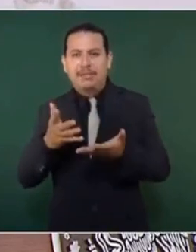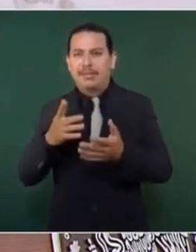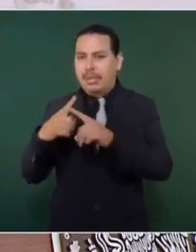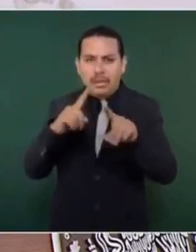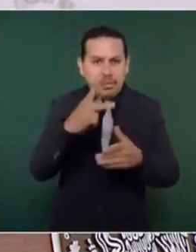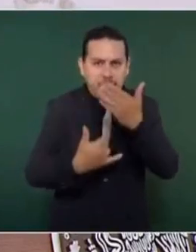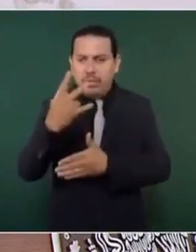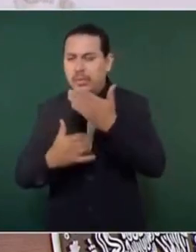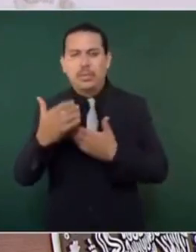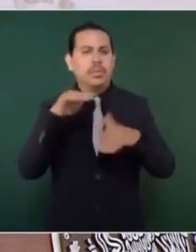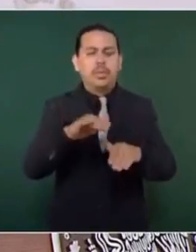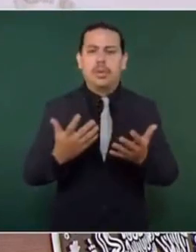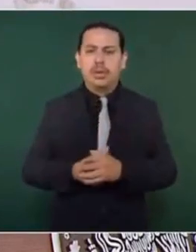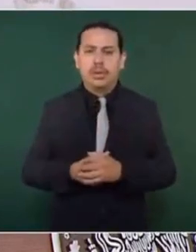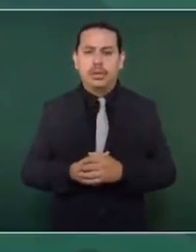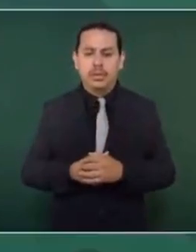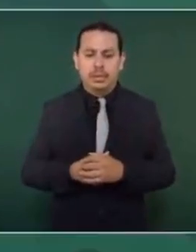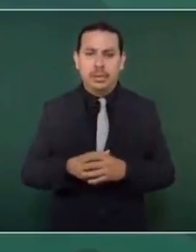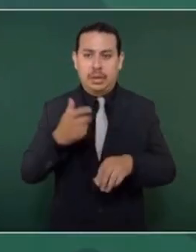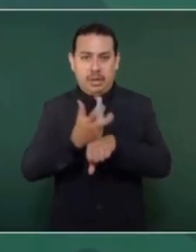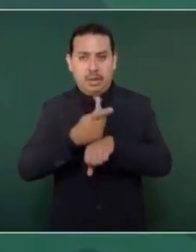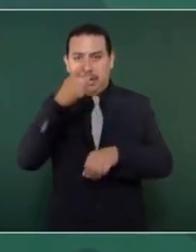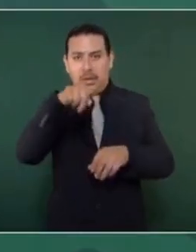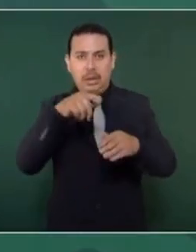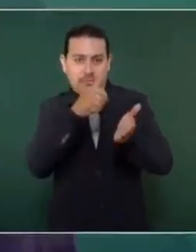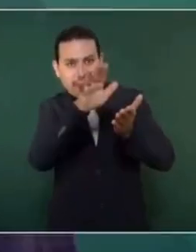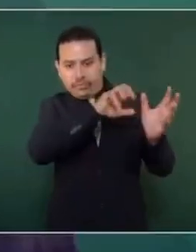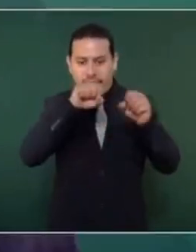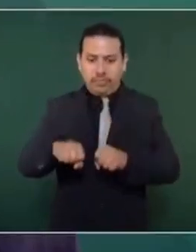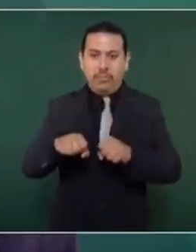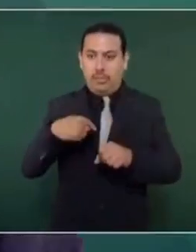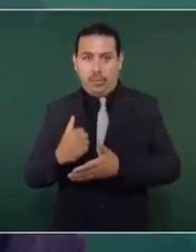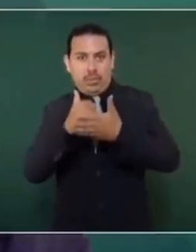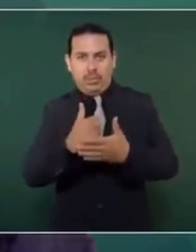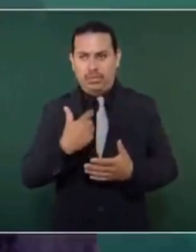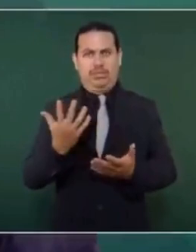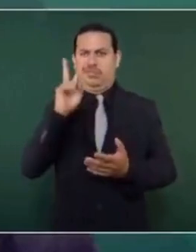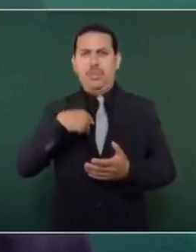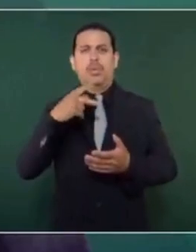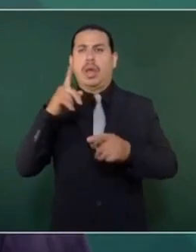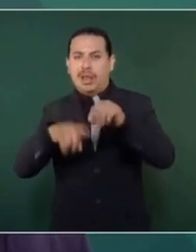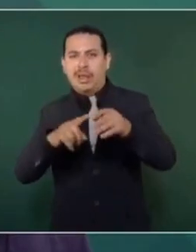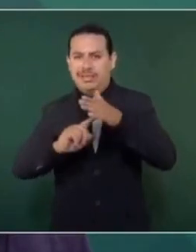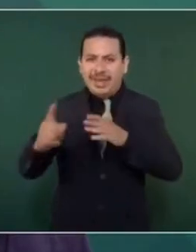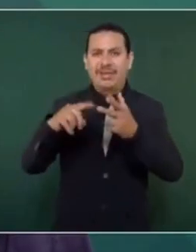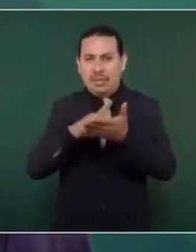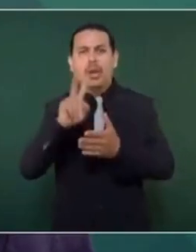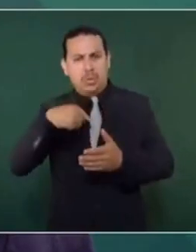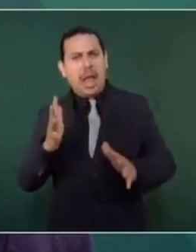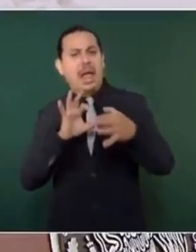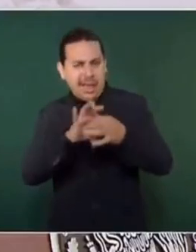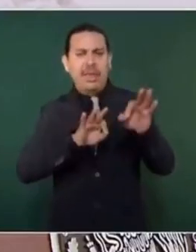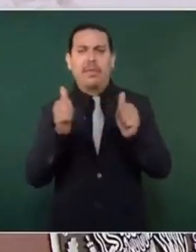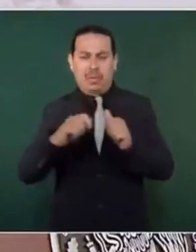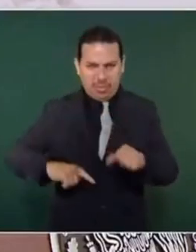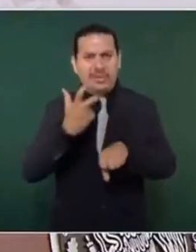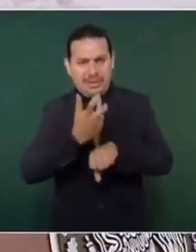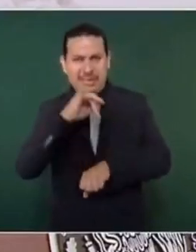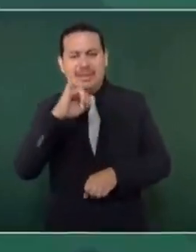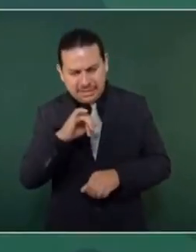quieren hacer en Estados Unidos. Y nosotros estamos ayudando, estamos cooperando con el gobierno de Estados Unidos